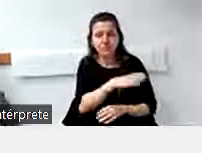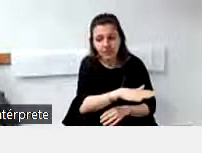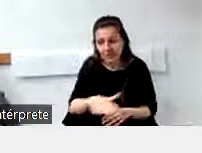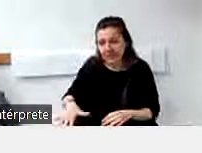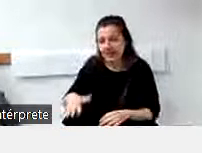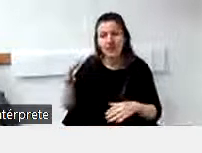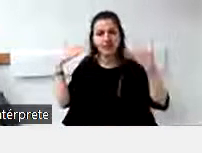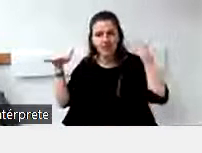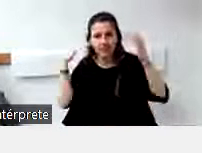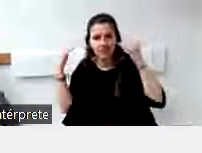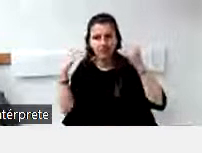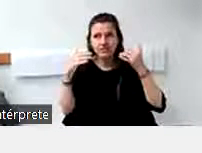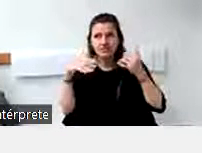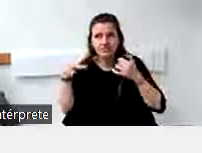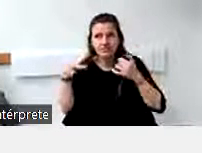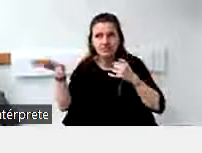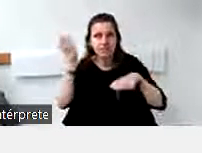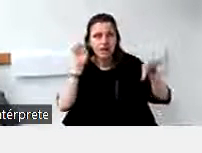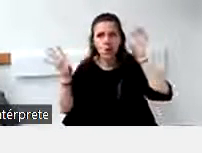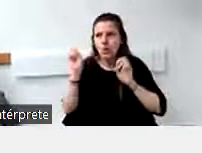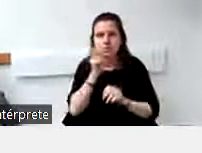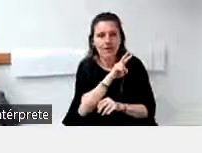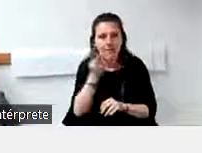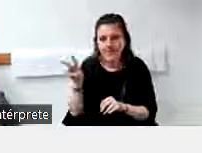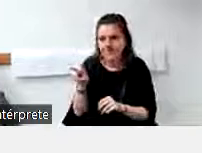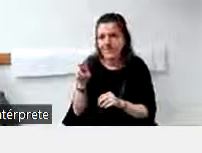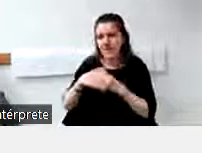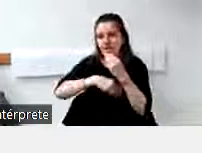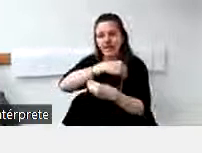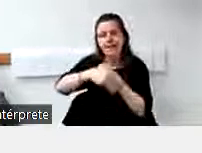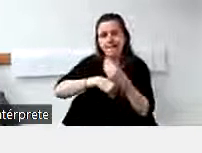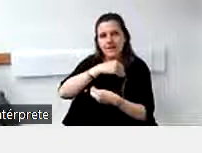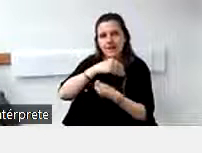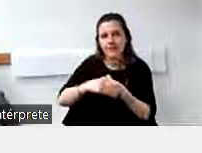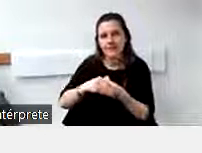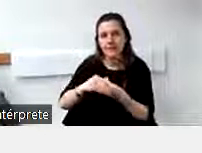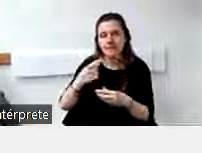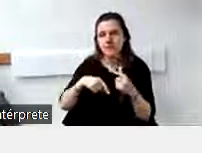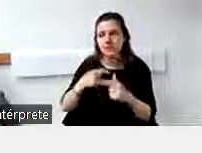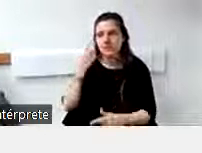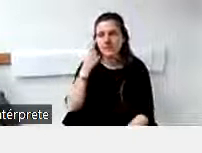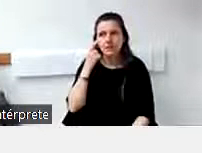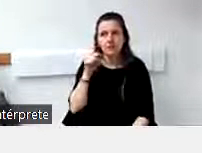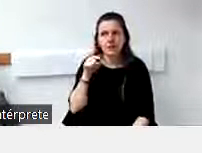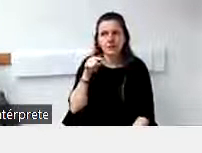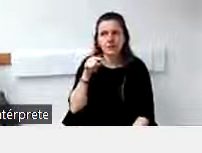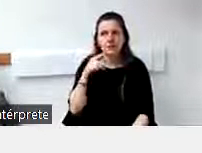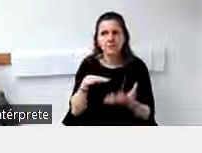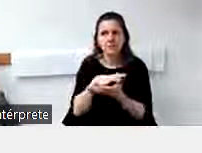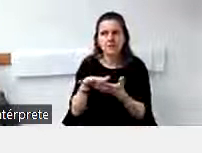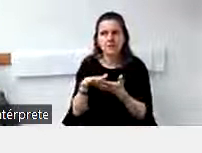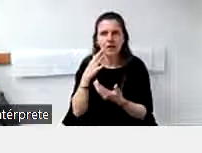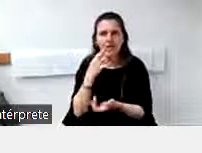escuchan directamente o escuchan que su familia se lo dicen a otro, genera realidad, genera temor,